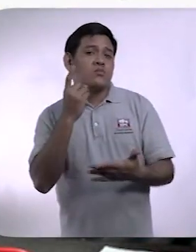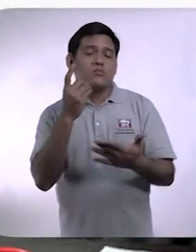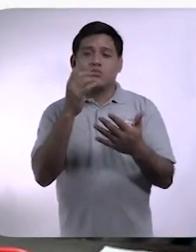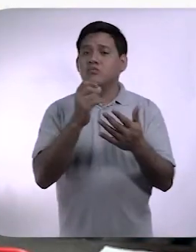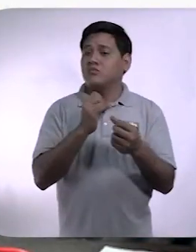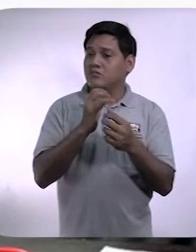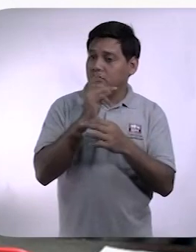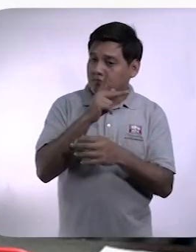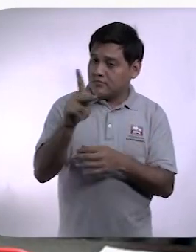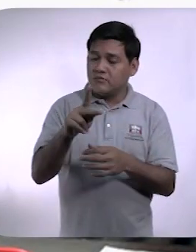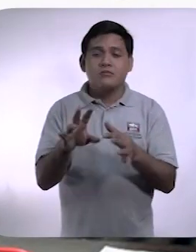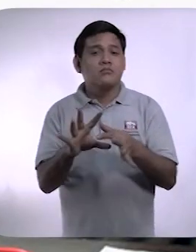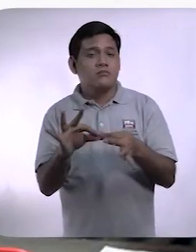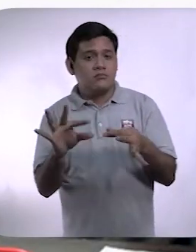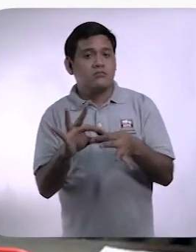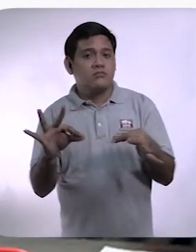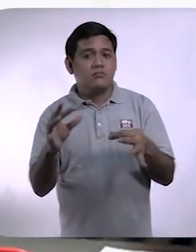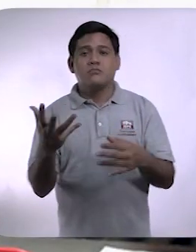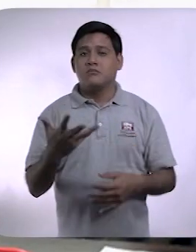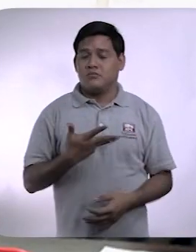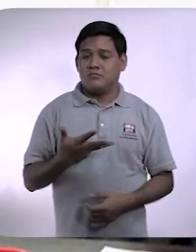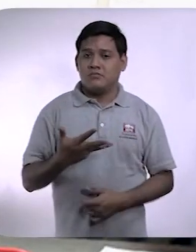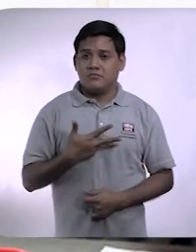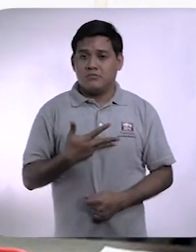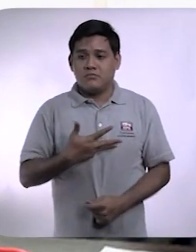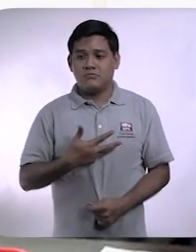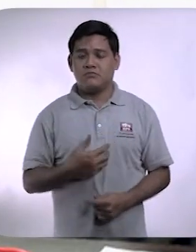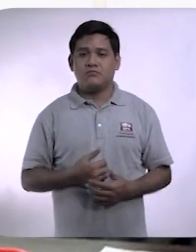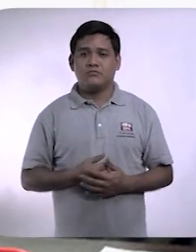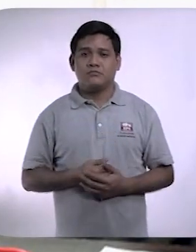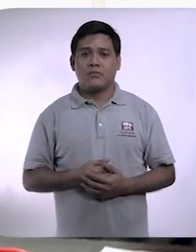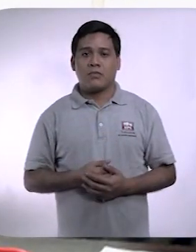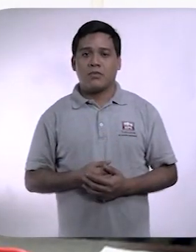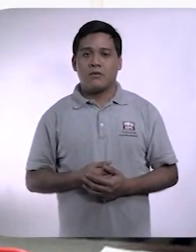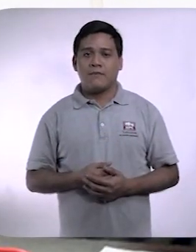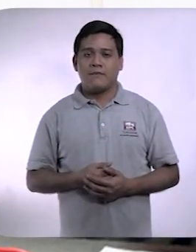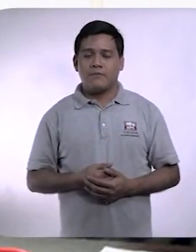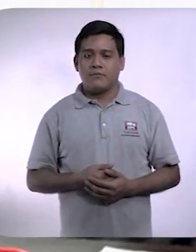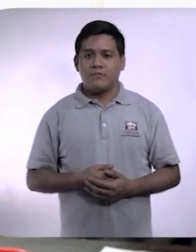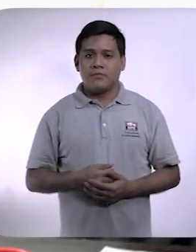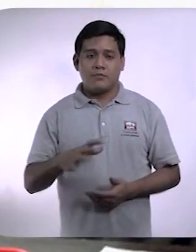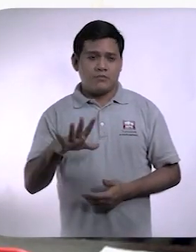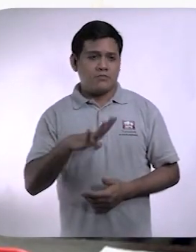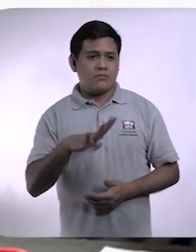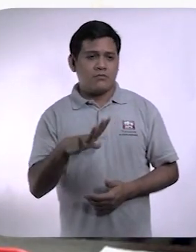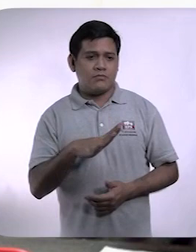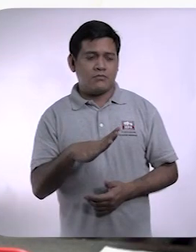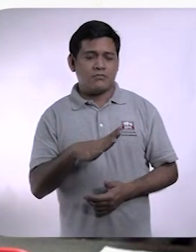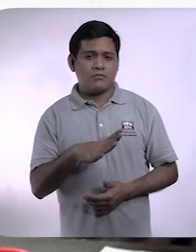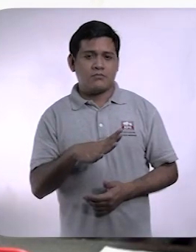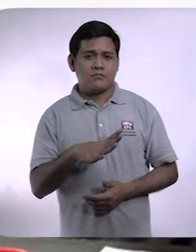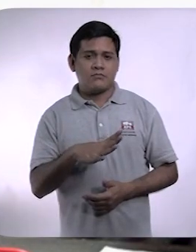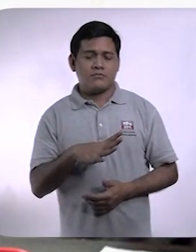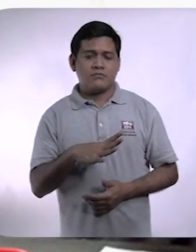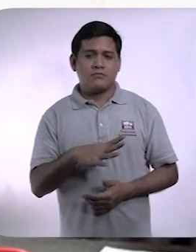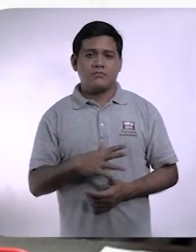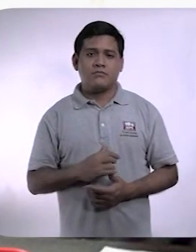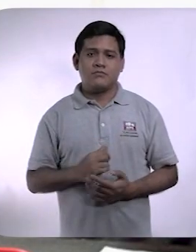importante. Aquí tenemos que existen lo que son